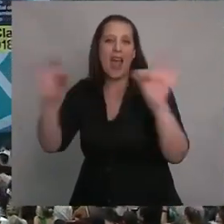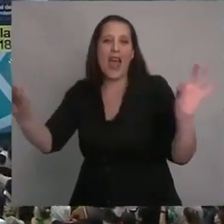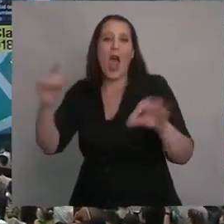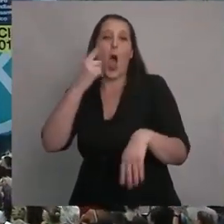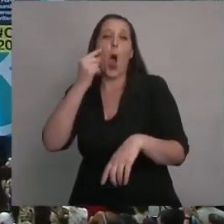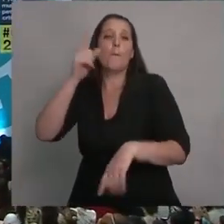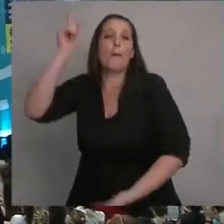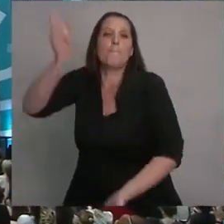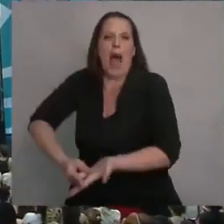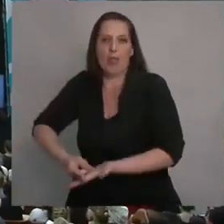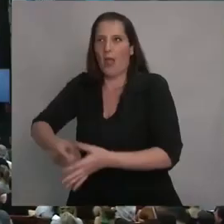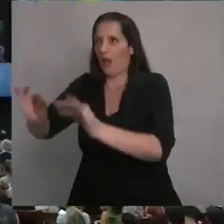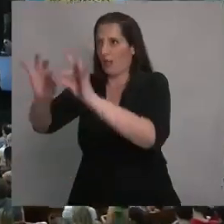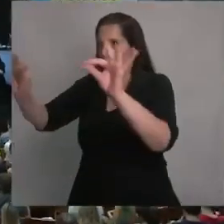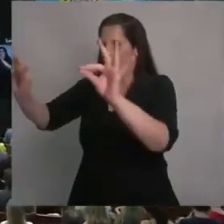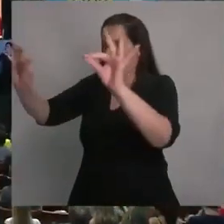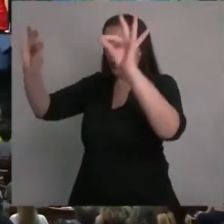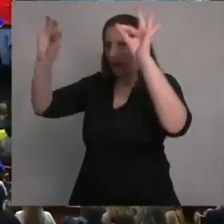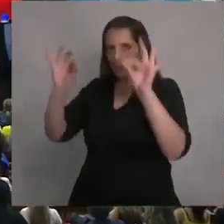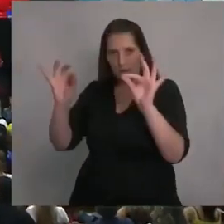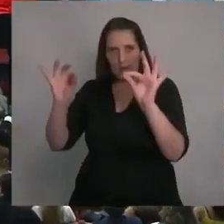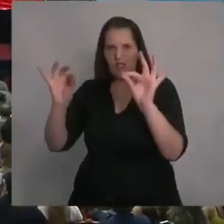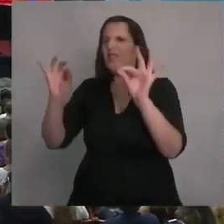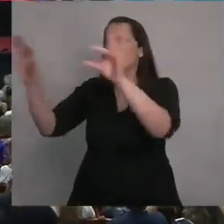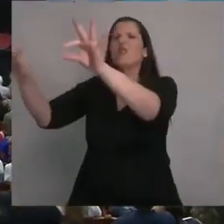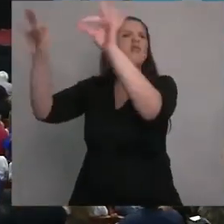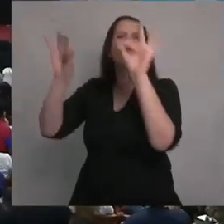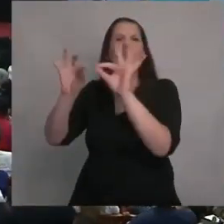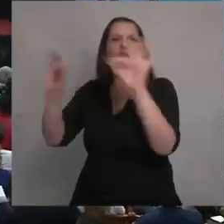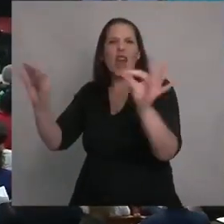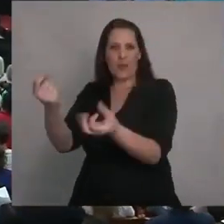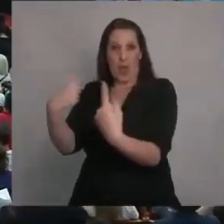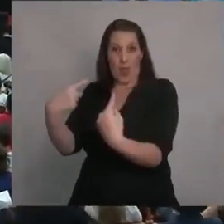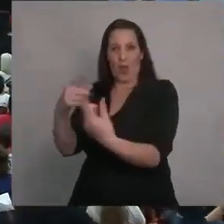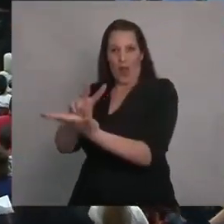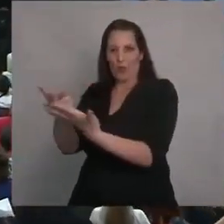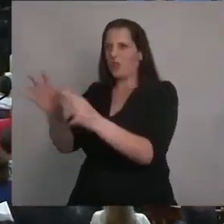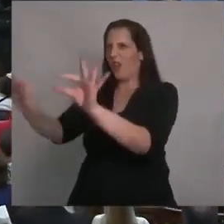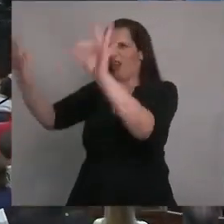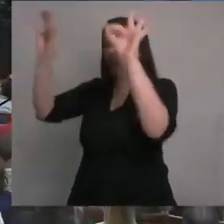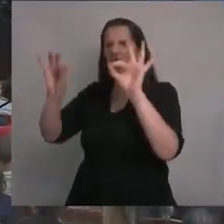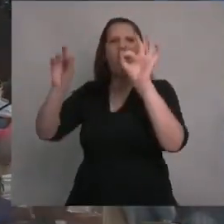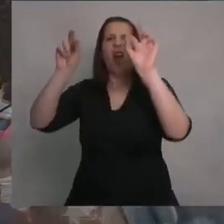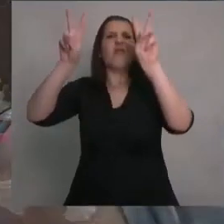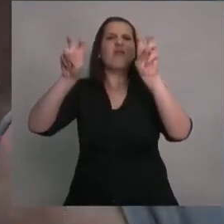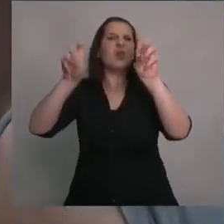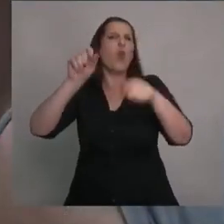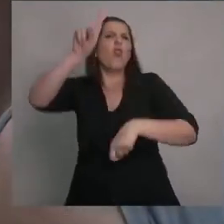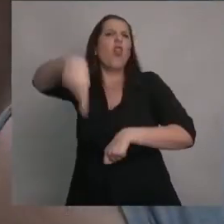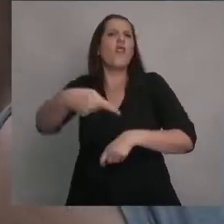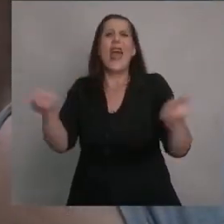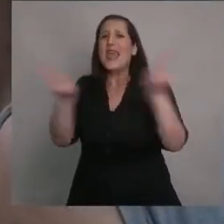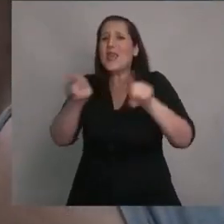expresión del título de un libro de la teología cristiana